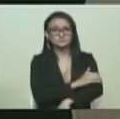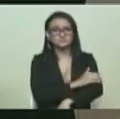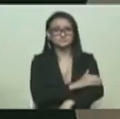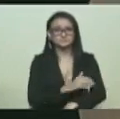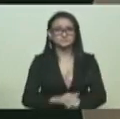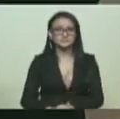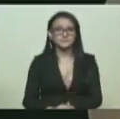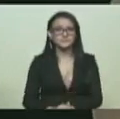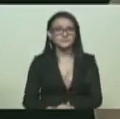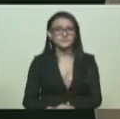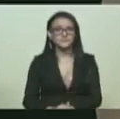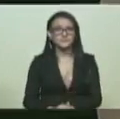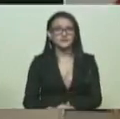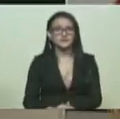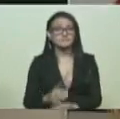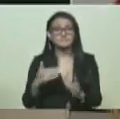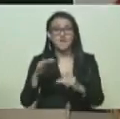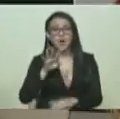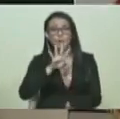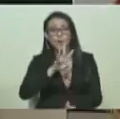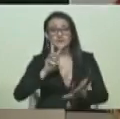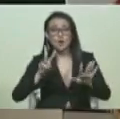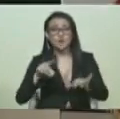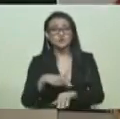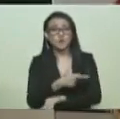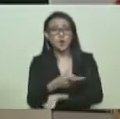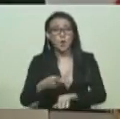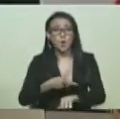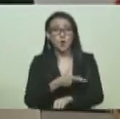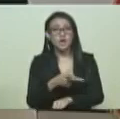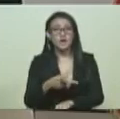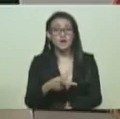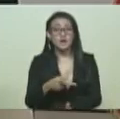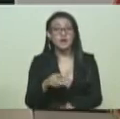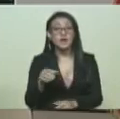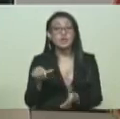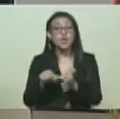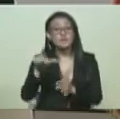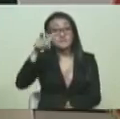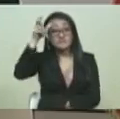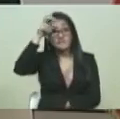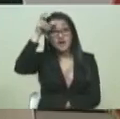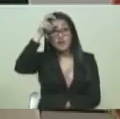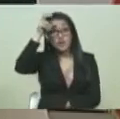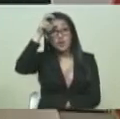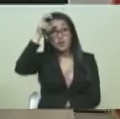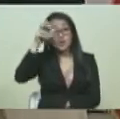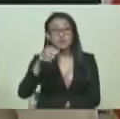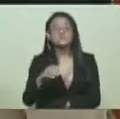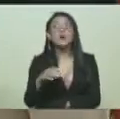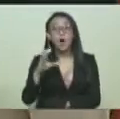energía eléctrica por más de 48 horas a punto fijo y parte de Coro.